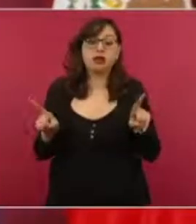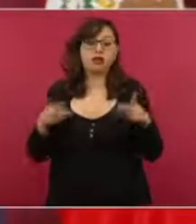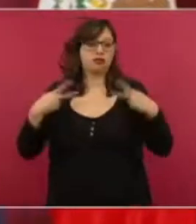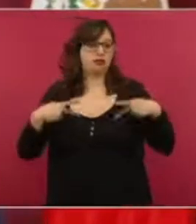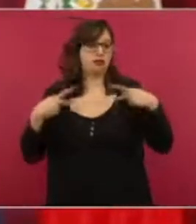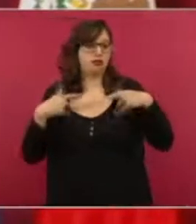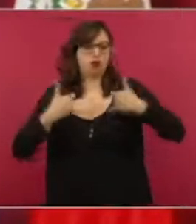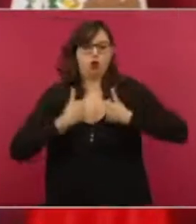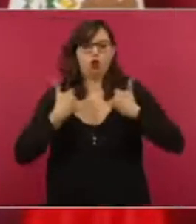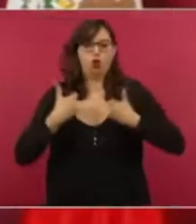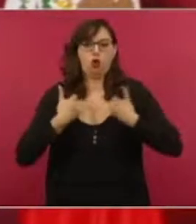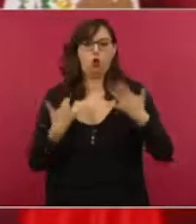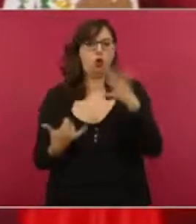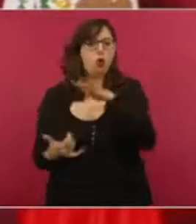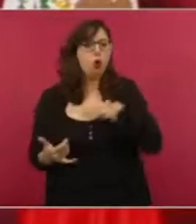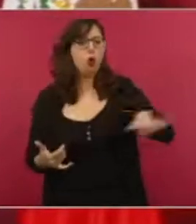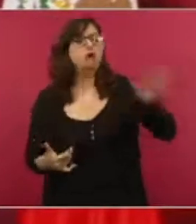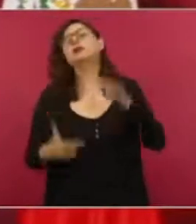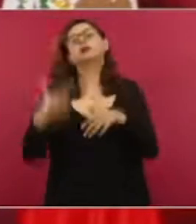mentalidad más fresca